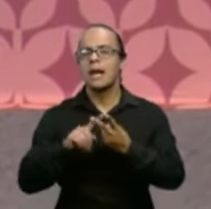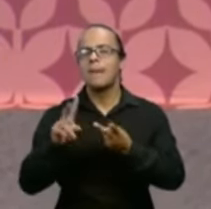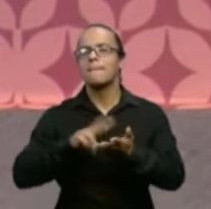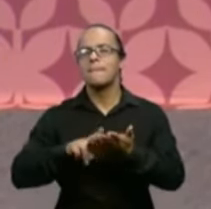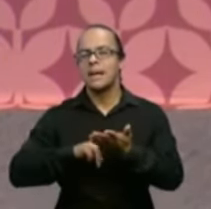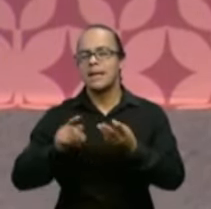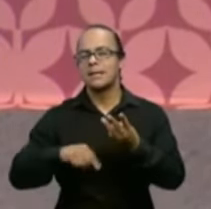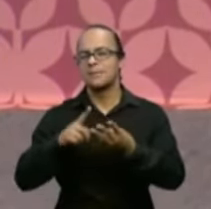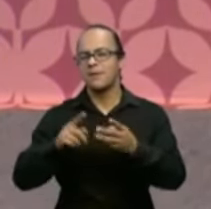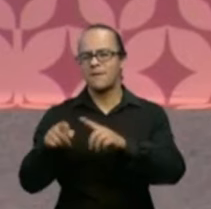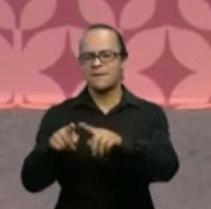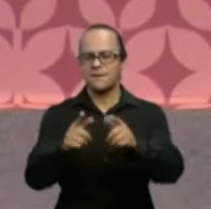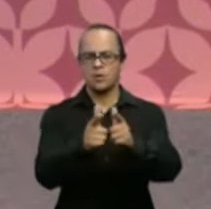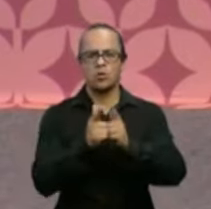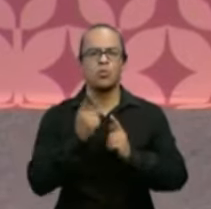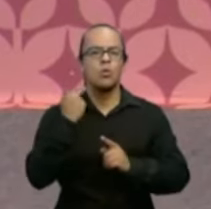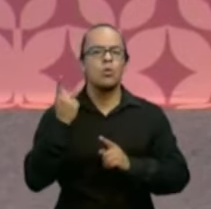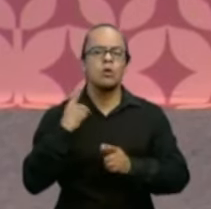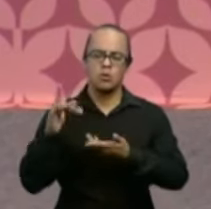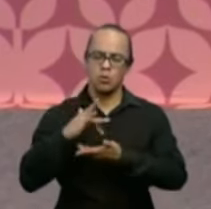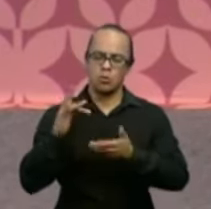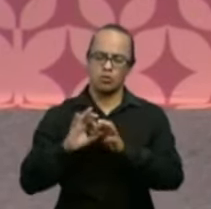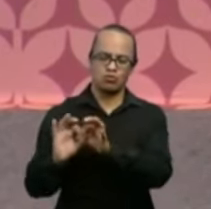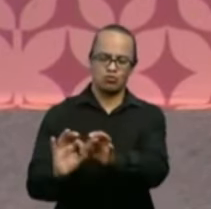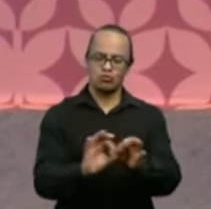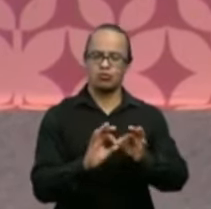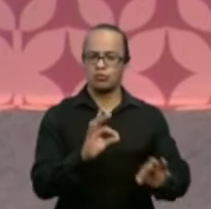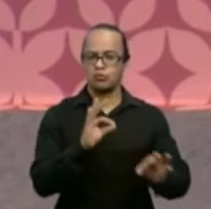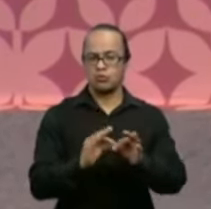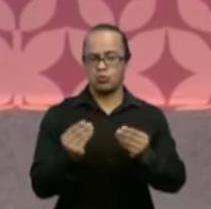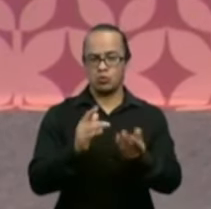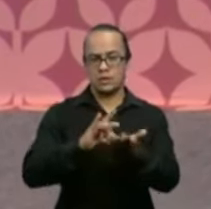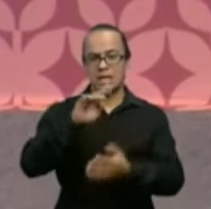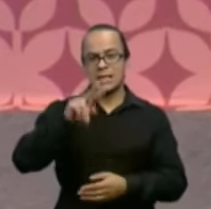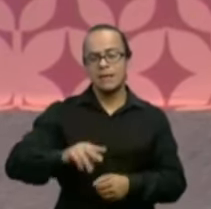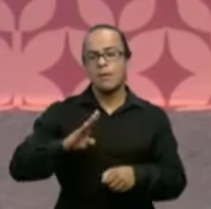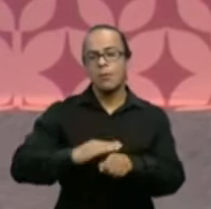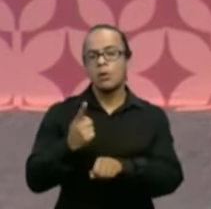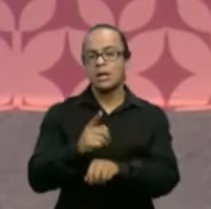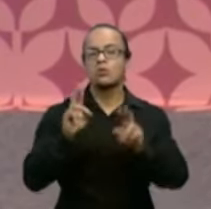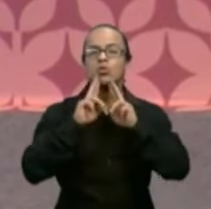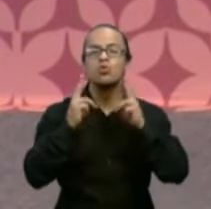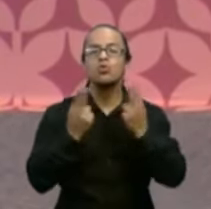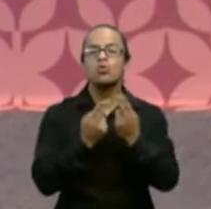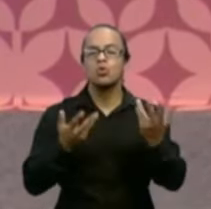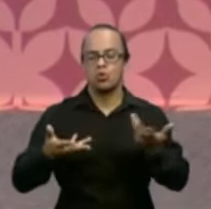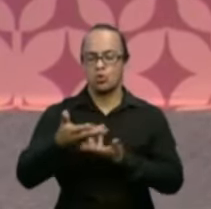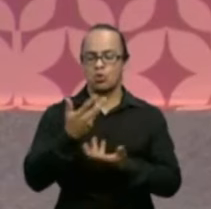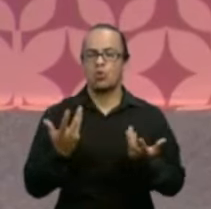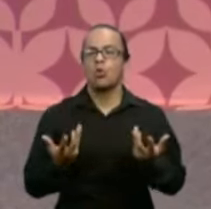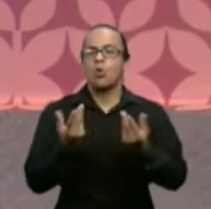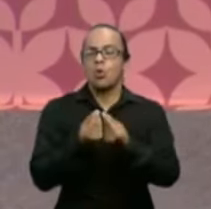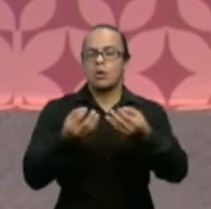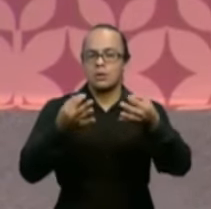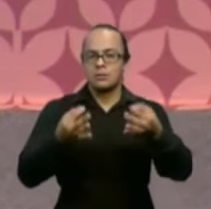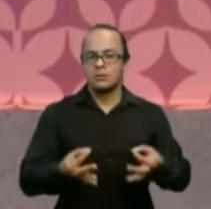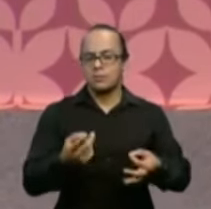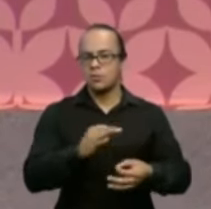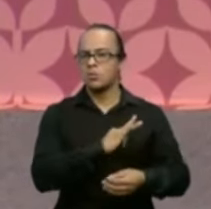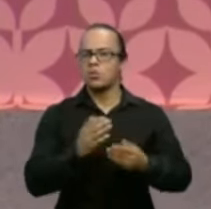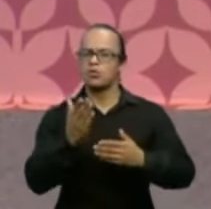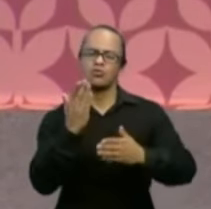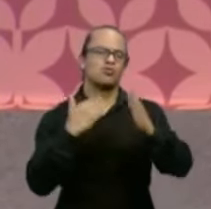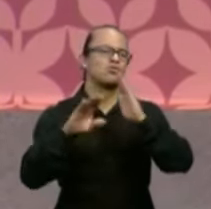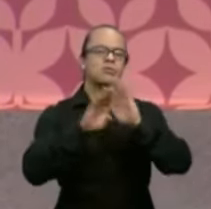Trabajo. Muchas gracias, porque hemos demostrado que con unidad y con una buena disposición podemos lograr